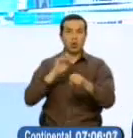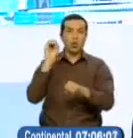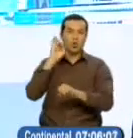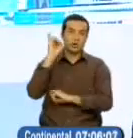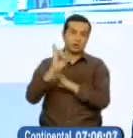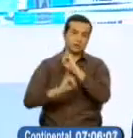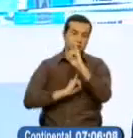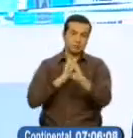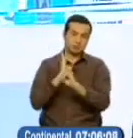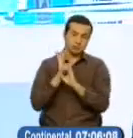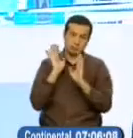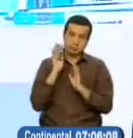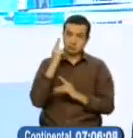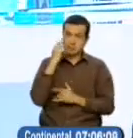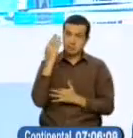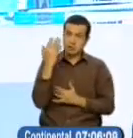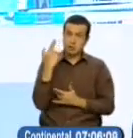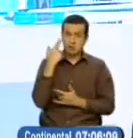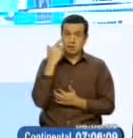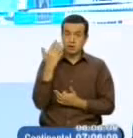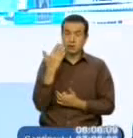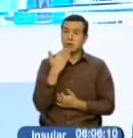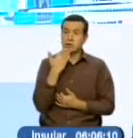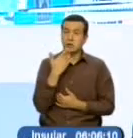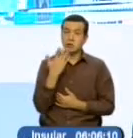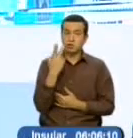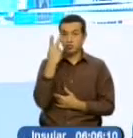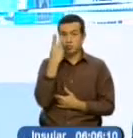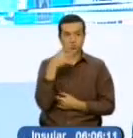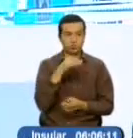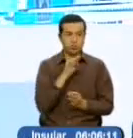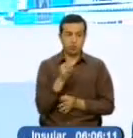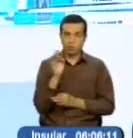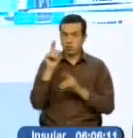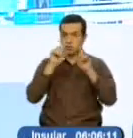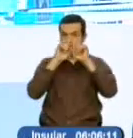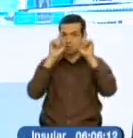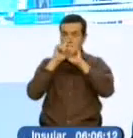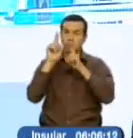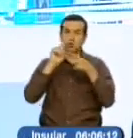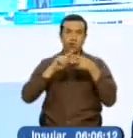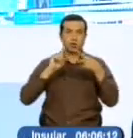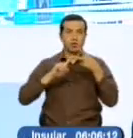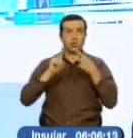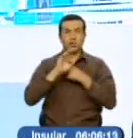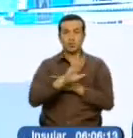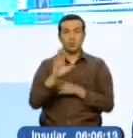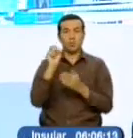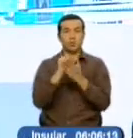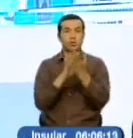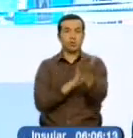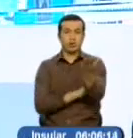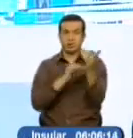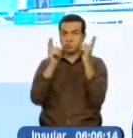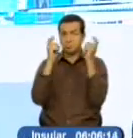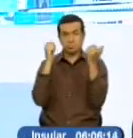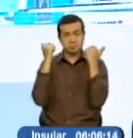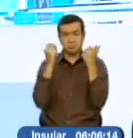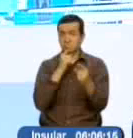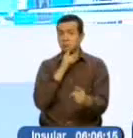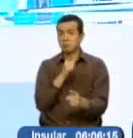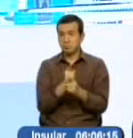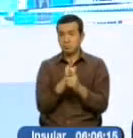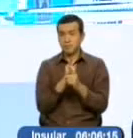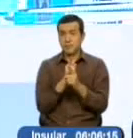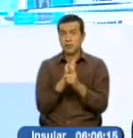extranjera. Esperamos, como le digo, que haya los dos tipos de empresas porque son proyectos manejables inclusive para